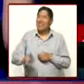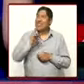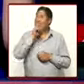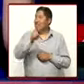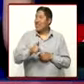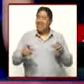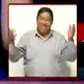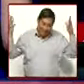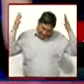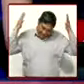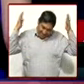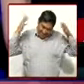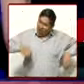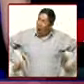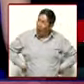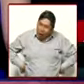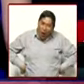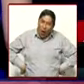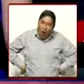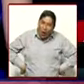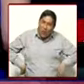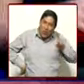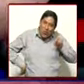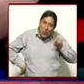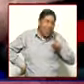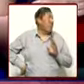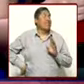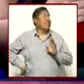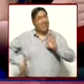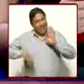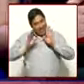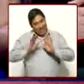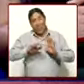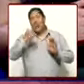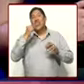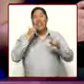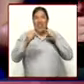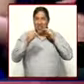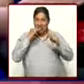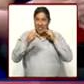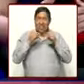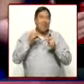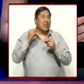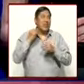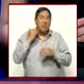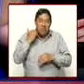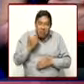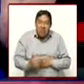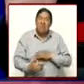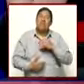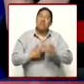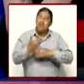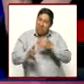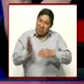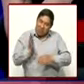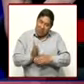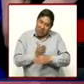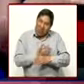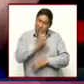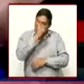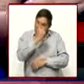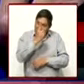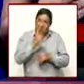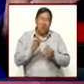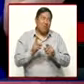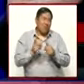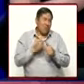Seguramente muchos han protestado y han dicho, ¿cómo? Pues solo un ojito. Le demos la otra noticia. Exacto. Bueno, es un proceso, ¿no es cierto? Se va a hacer primero un ojo,